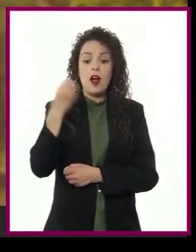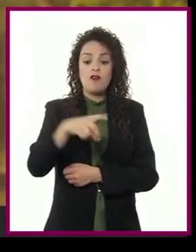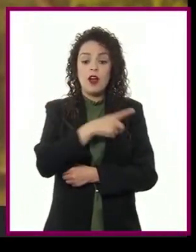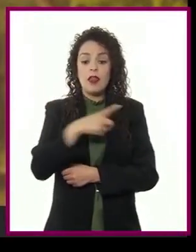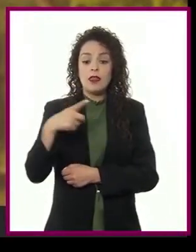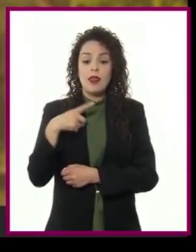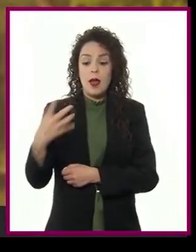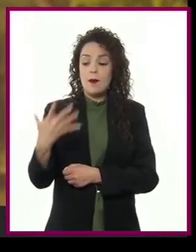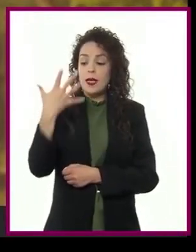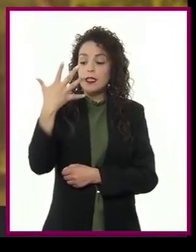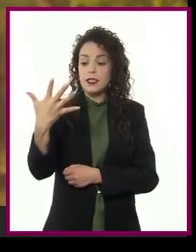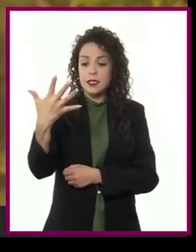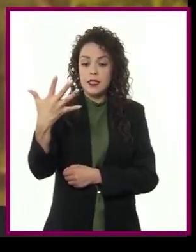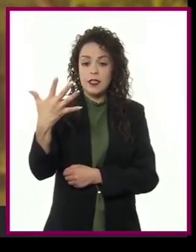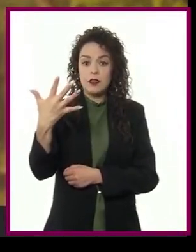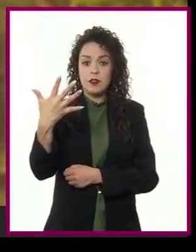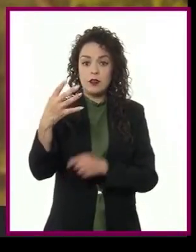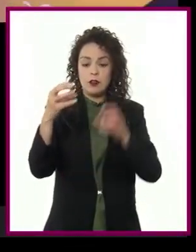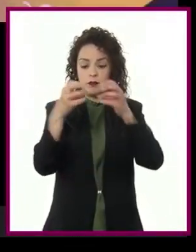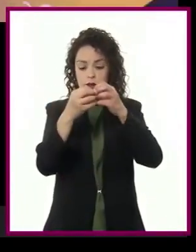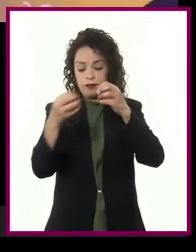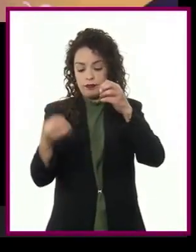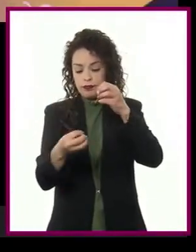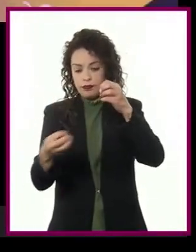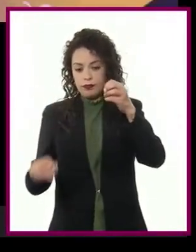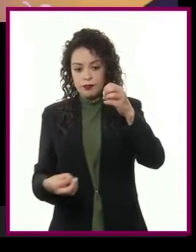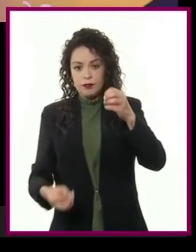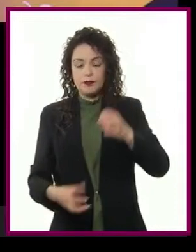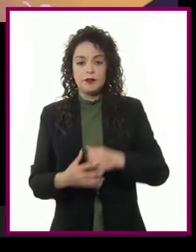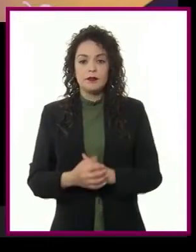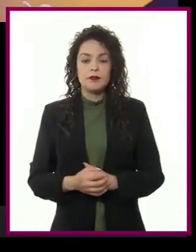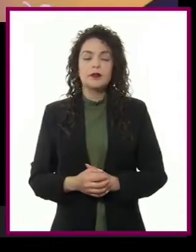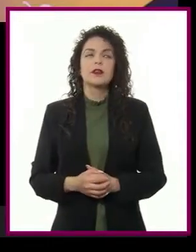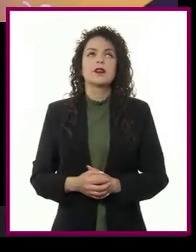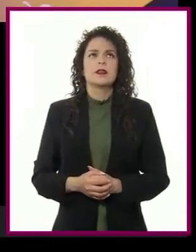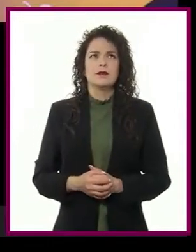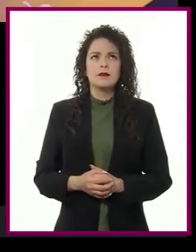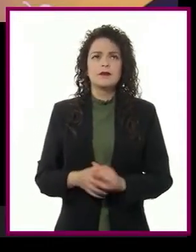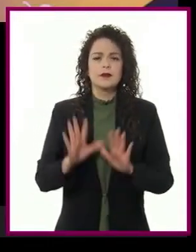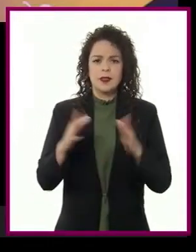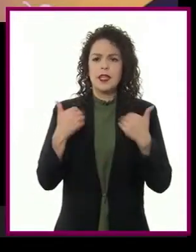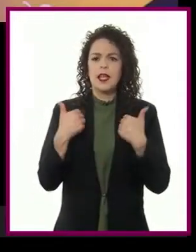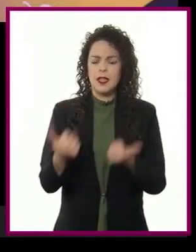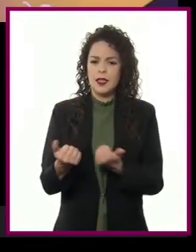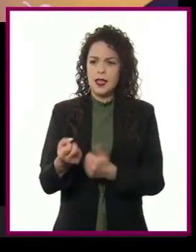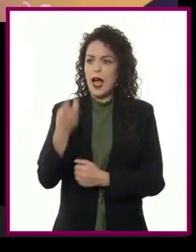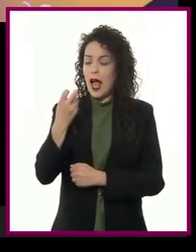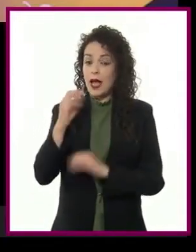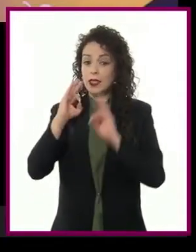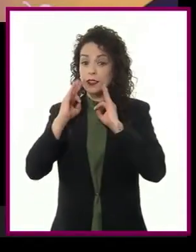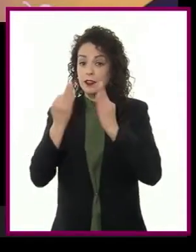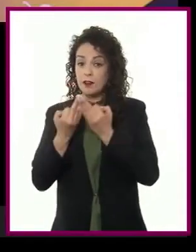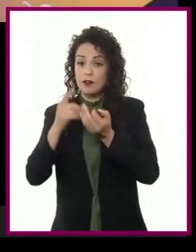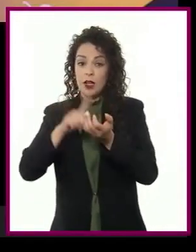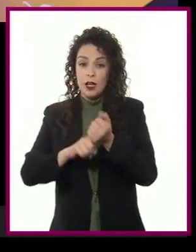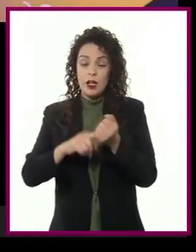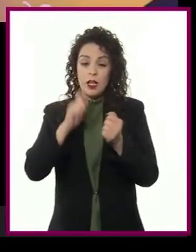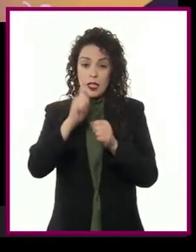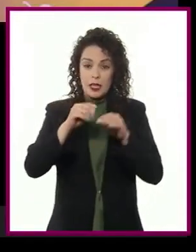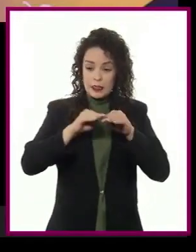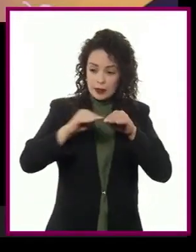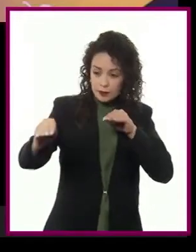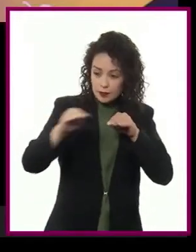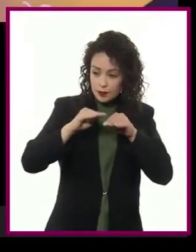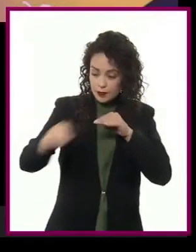unidades entre los extremos marcados. Puedo suponer que, de este modo, un problema de medición de ángulos